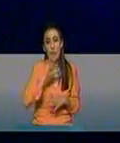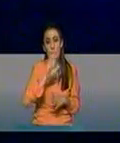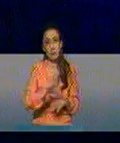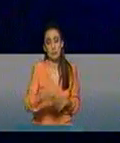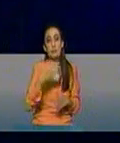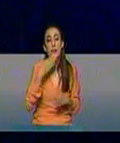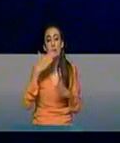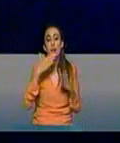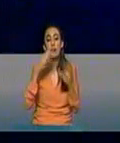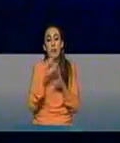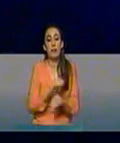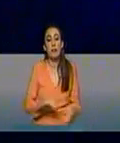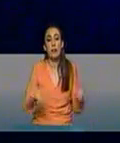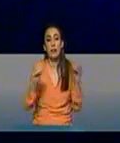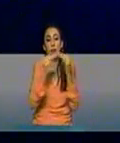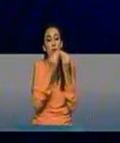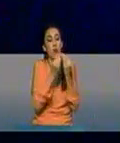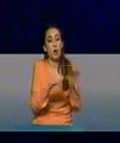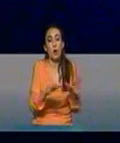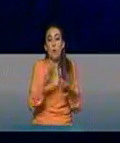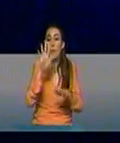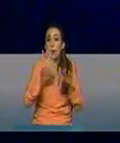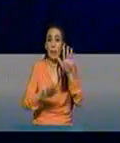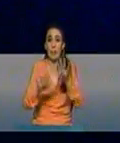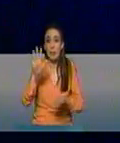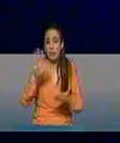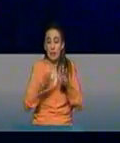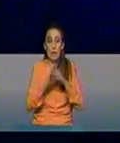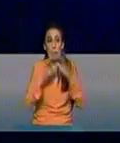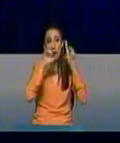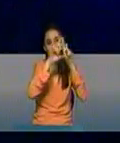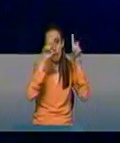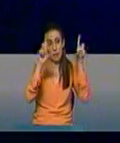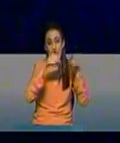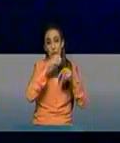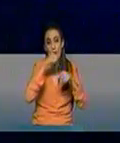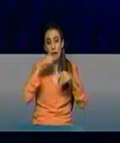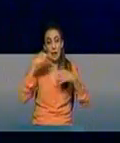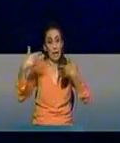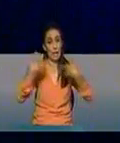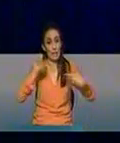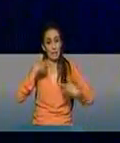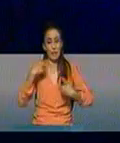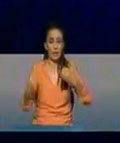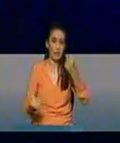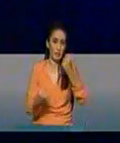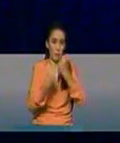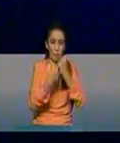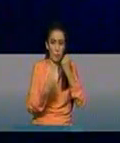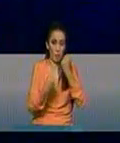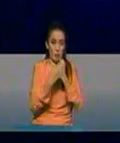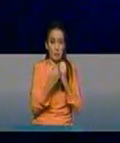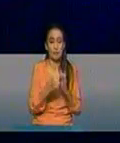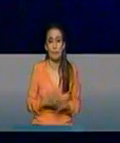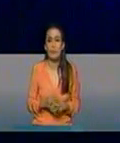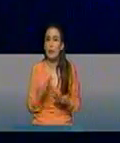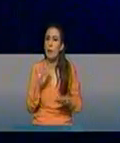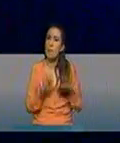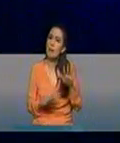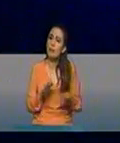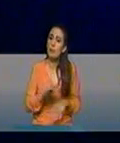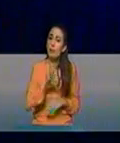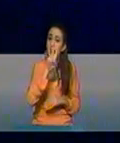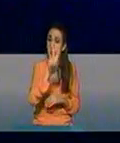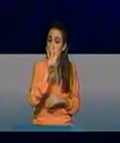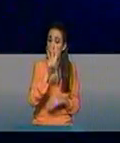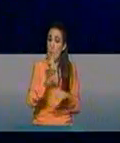enfocado en incentivar industrias como la industria cervecera artesanal. En contexto, básicamente son cuatro temas